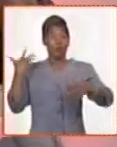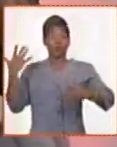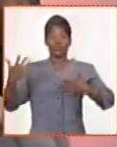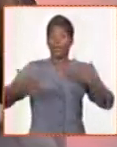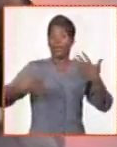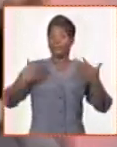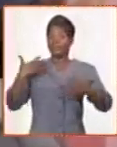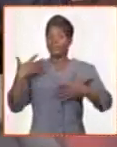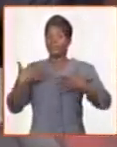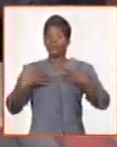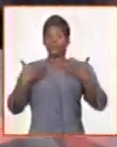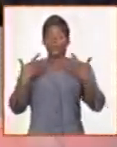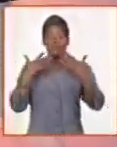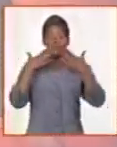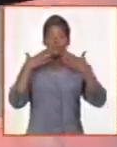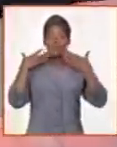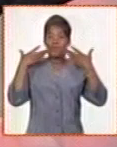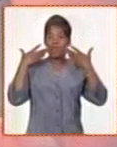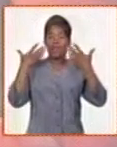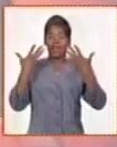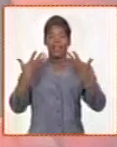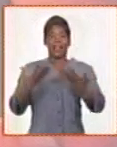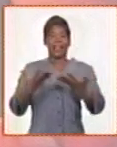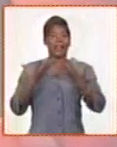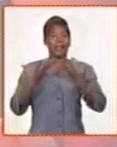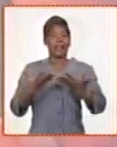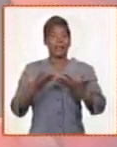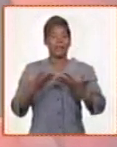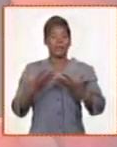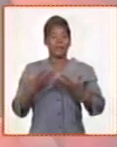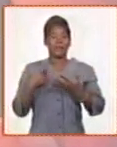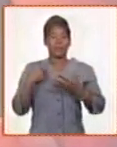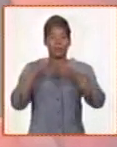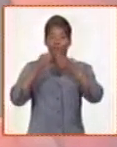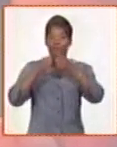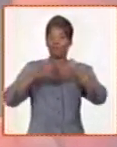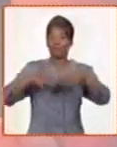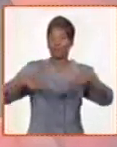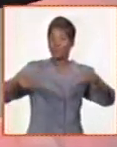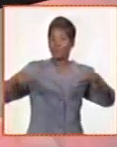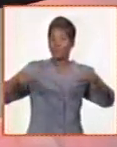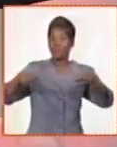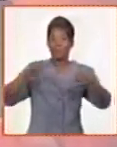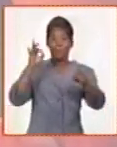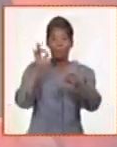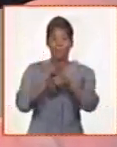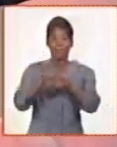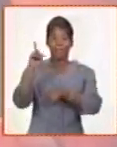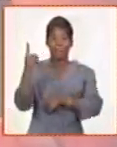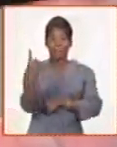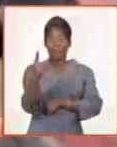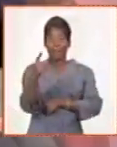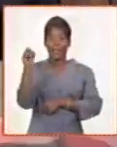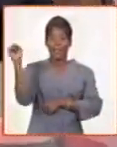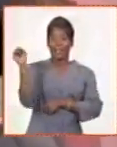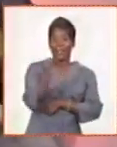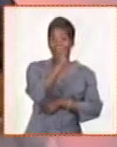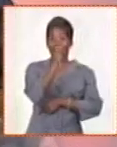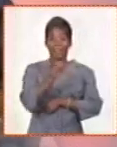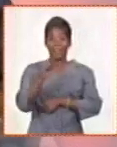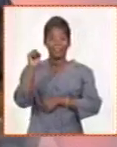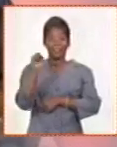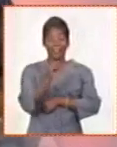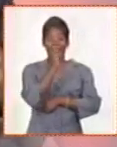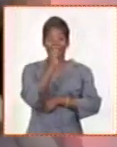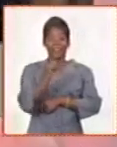están probándonos. Y de pronto, cuando todo estaba listo y hacemos así, decimos la primera canción, soy una cucaracha, ¡pum!, se fue la